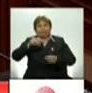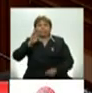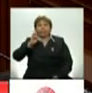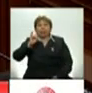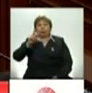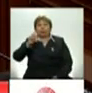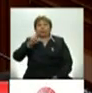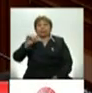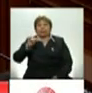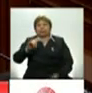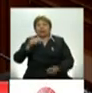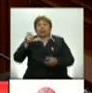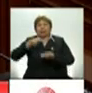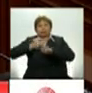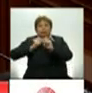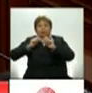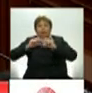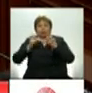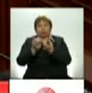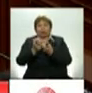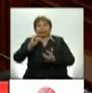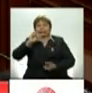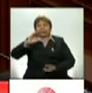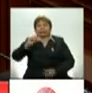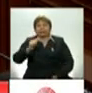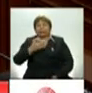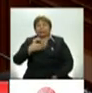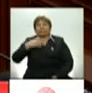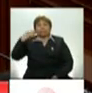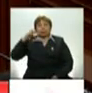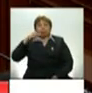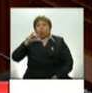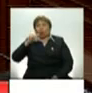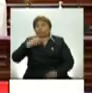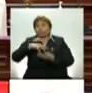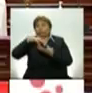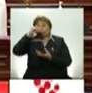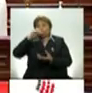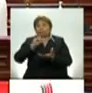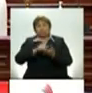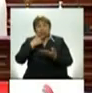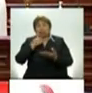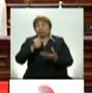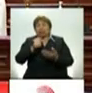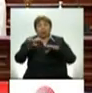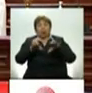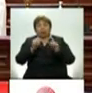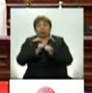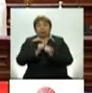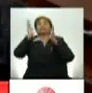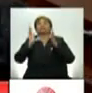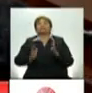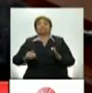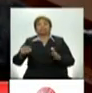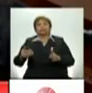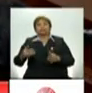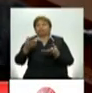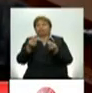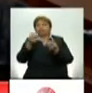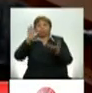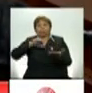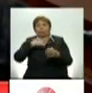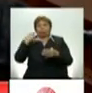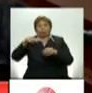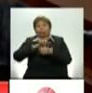los consolidados departamentales y proclamar a quien, evidentemente, en todo momento de este proceso ha venido ganando las elecciones, que